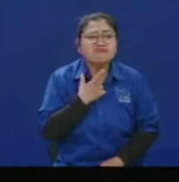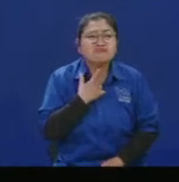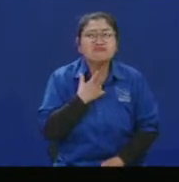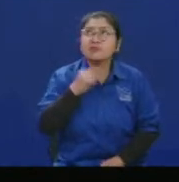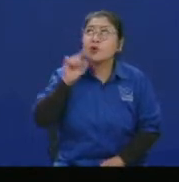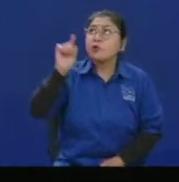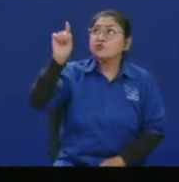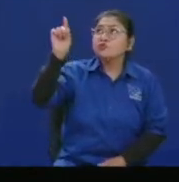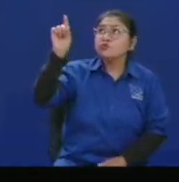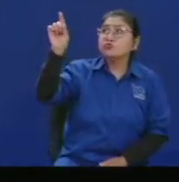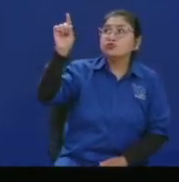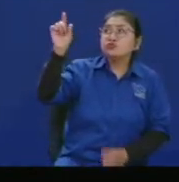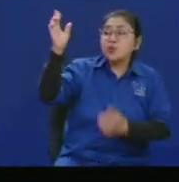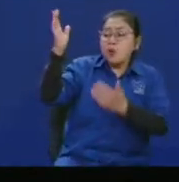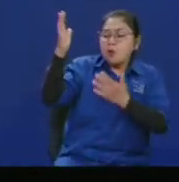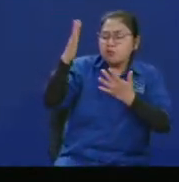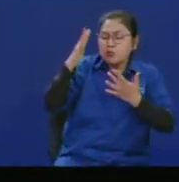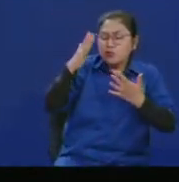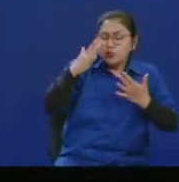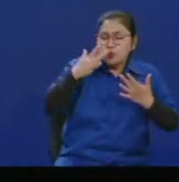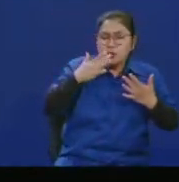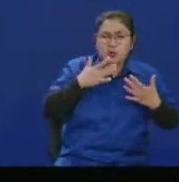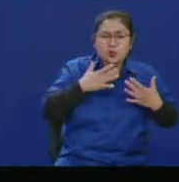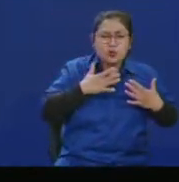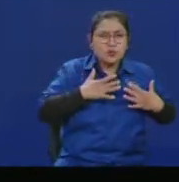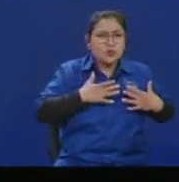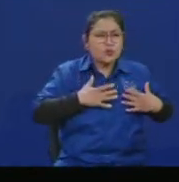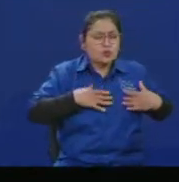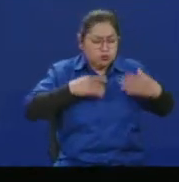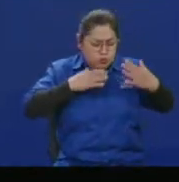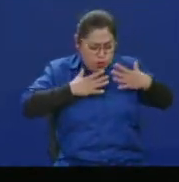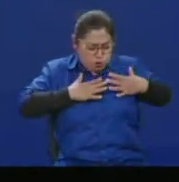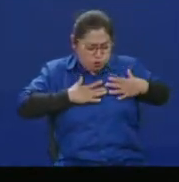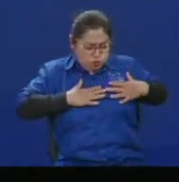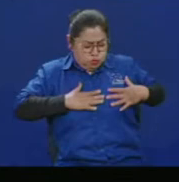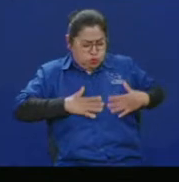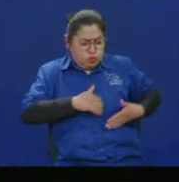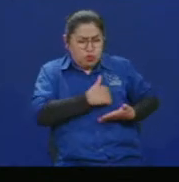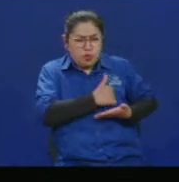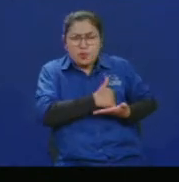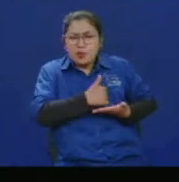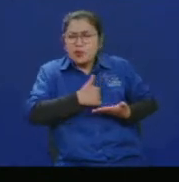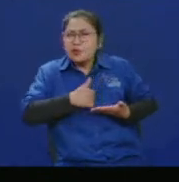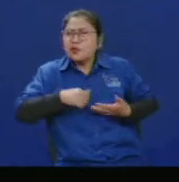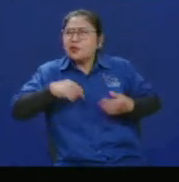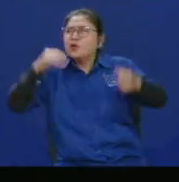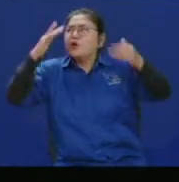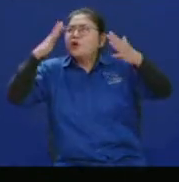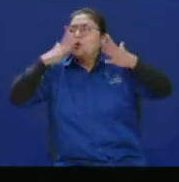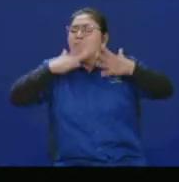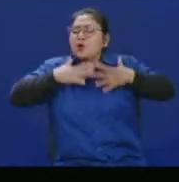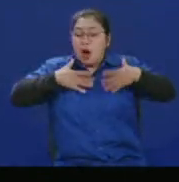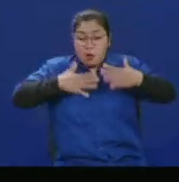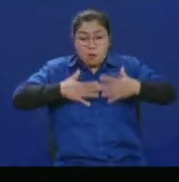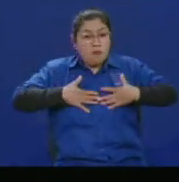Fuiste tú esa lluvia que refrescó mi alma y